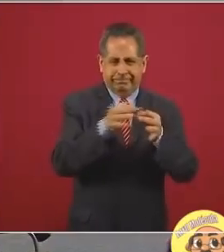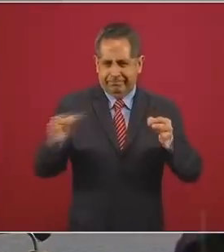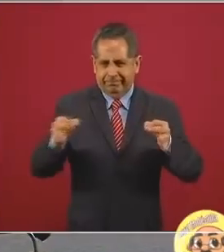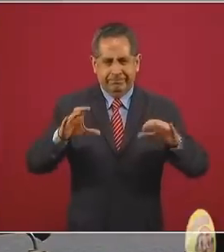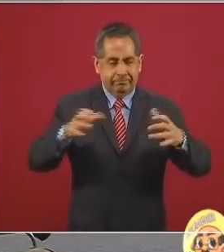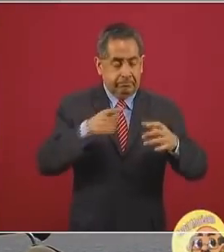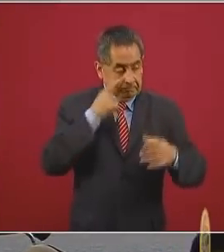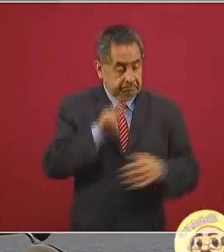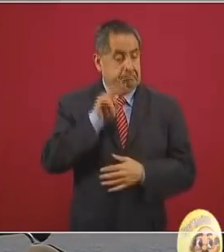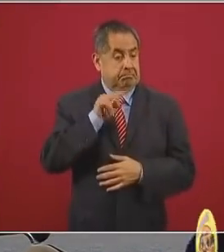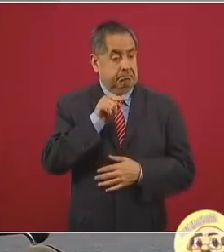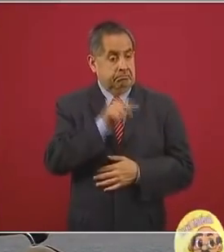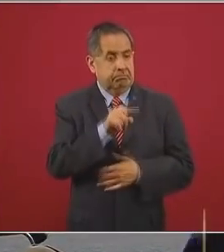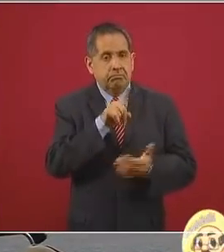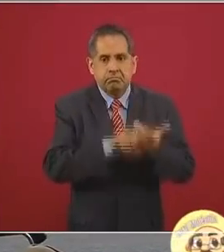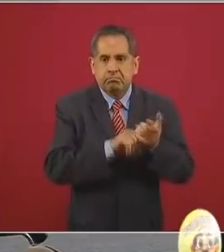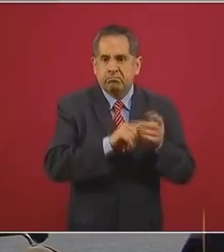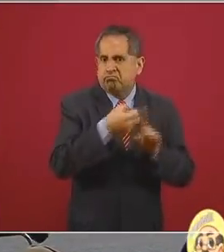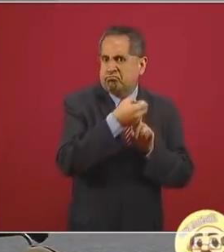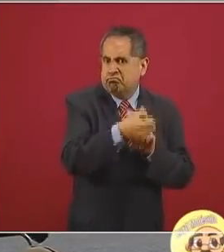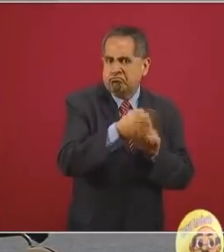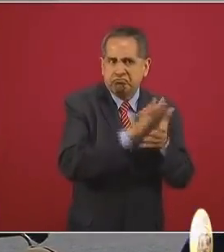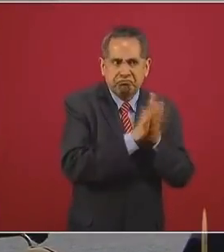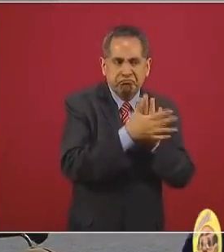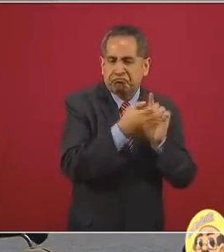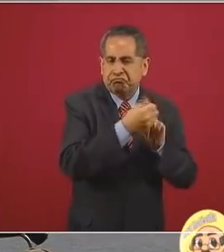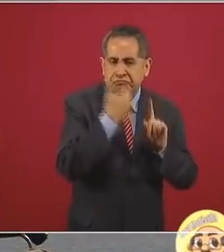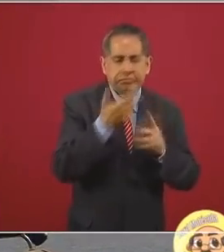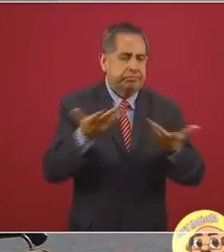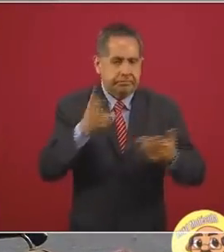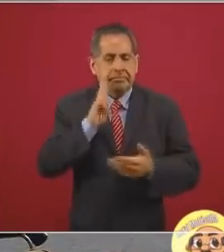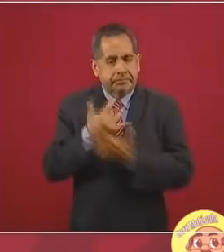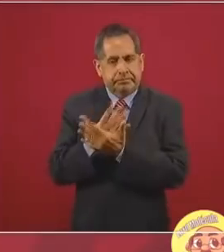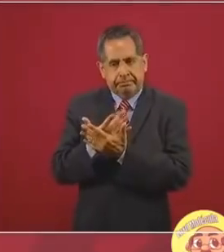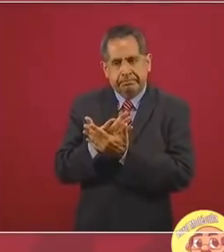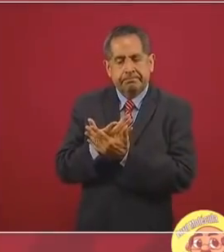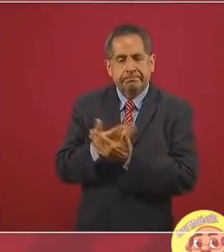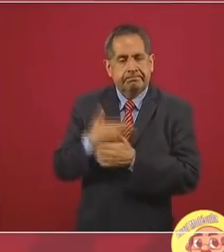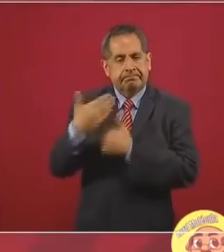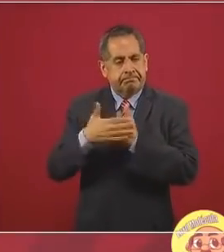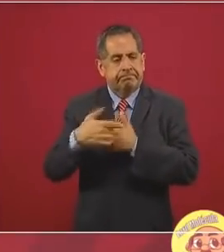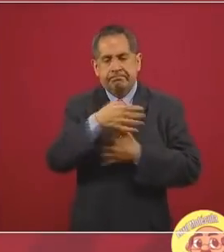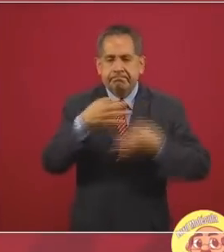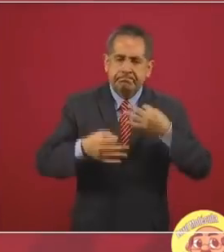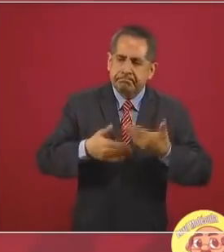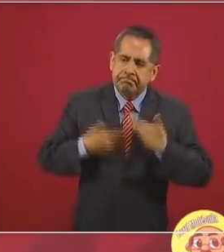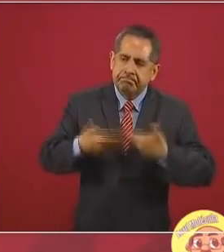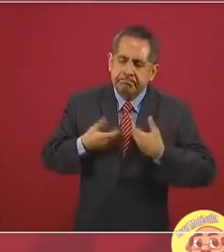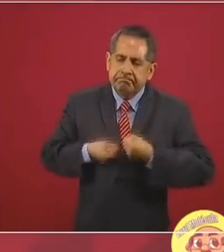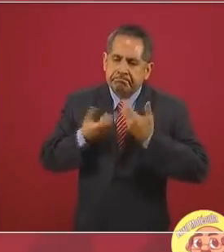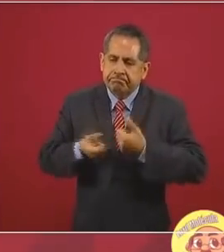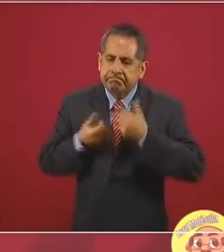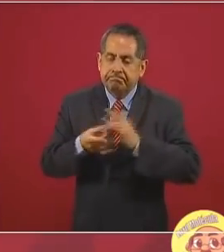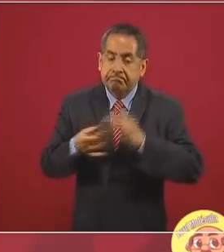Esa es la que me llamó la atención. Entonces, hay que esperar a que termine todo el procedimiento.